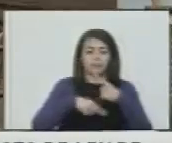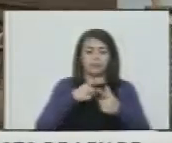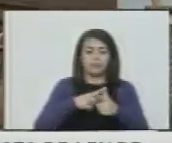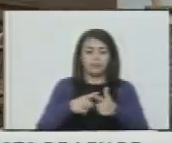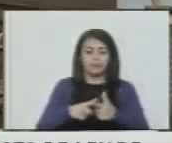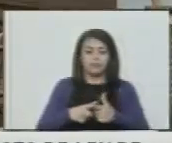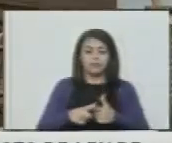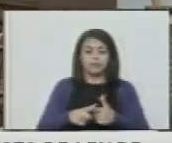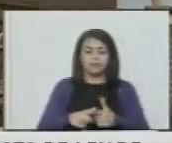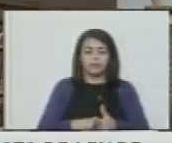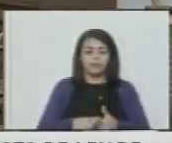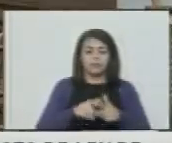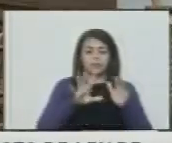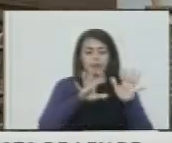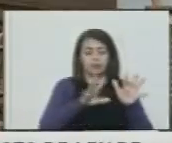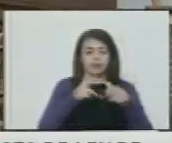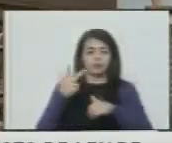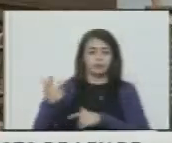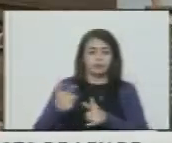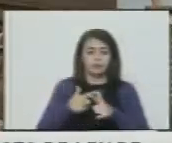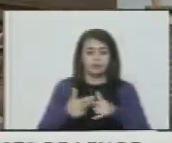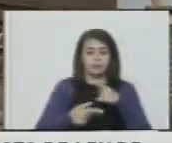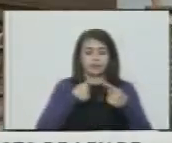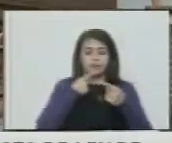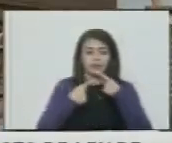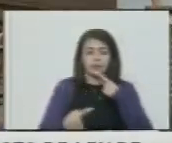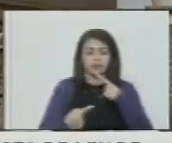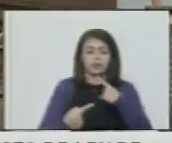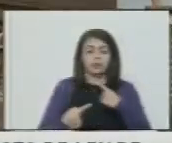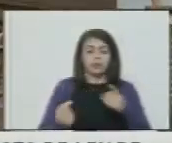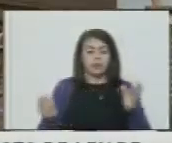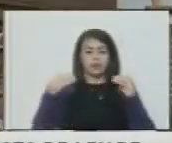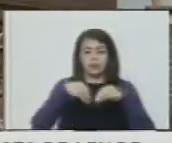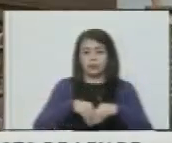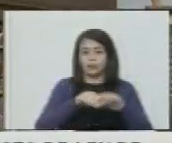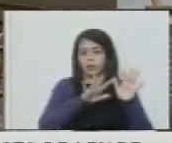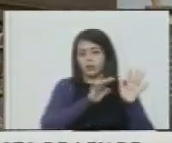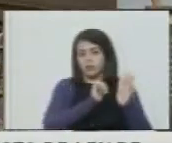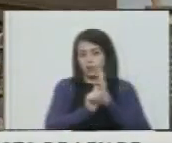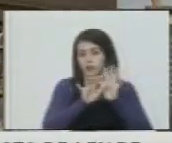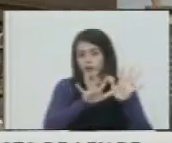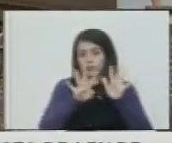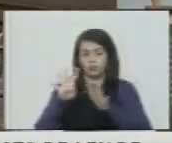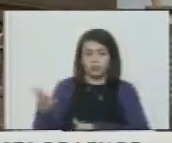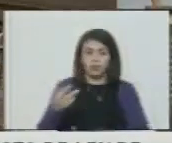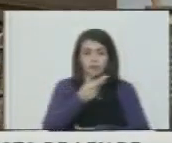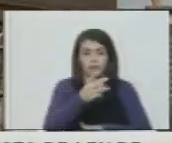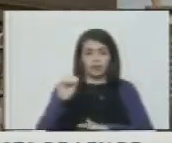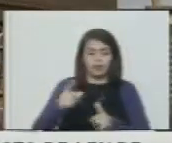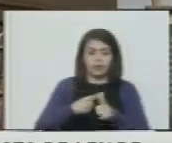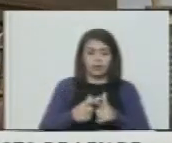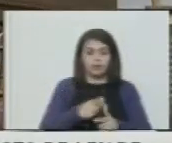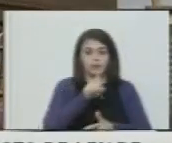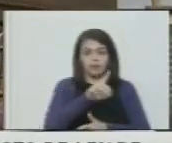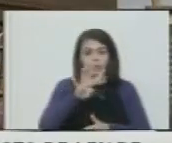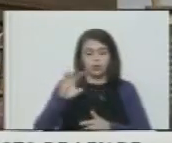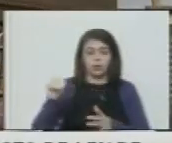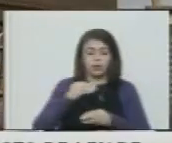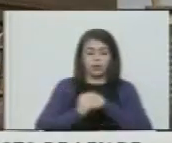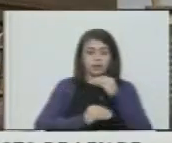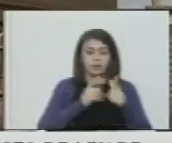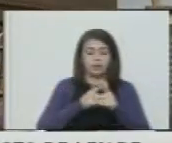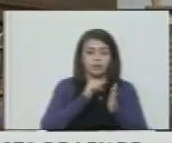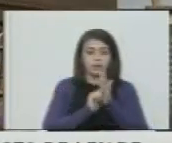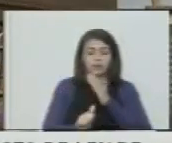Siguiente. Vigésimo tercero. Se propone fusionar los artículos 19, 20 y 140,